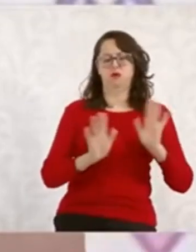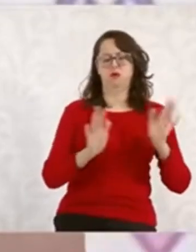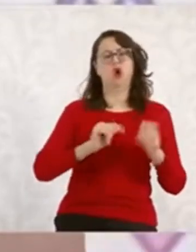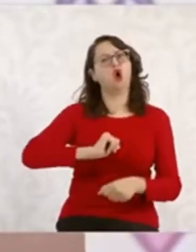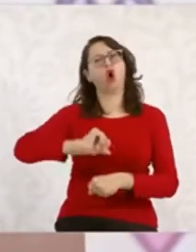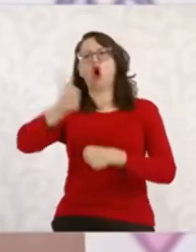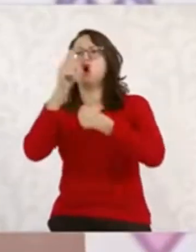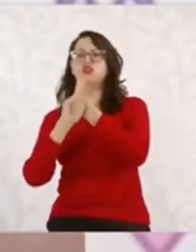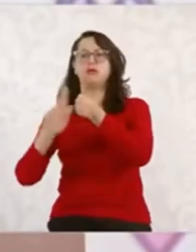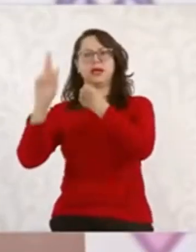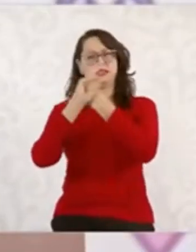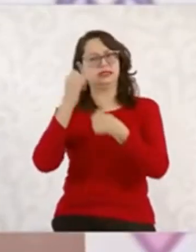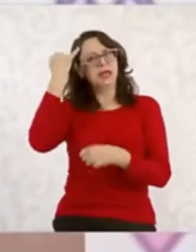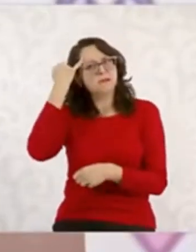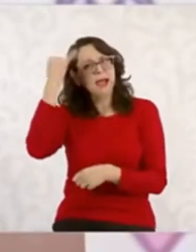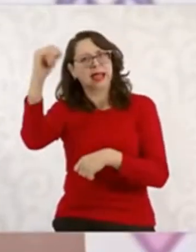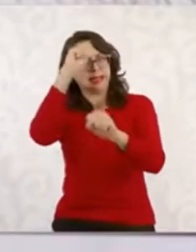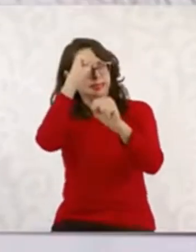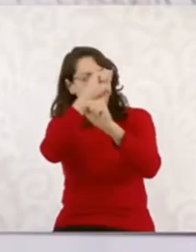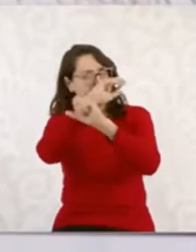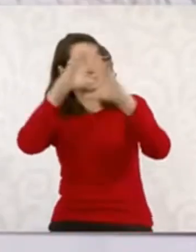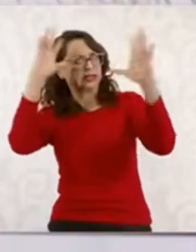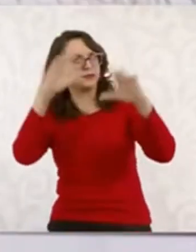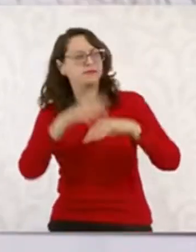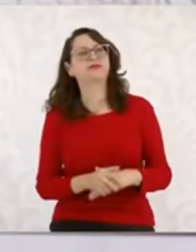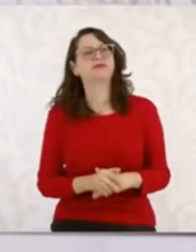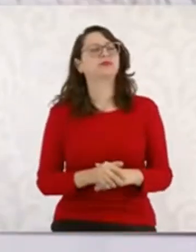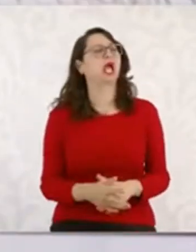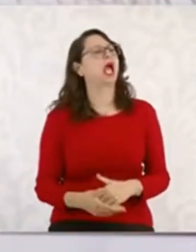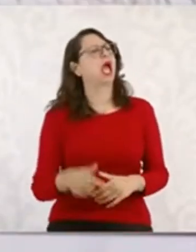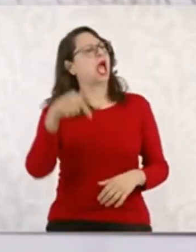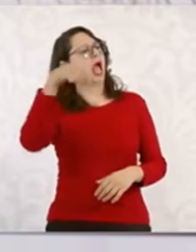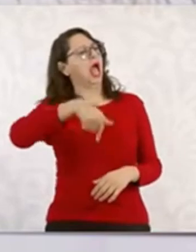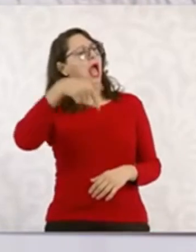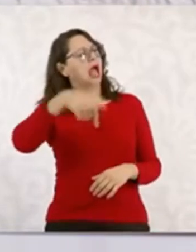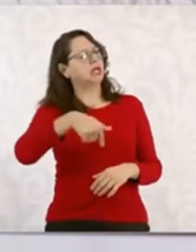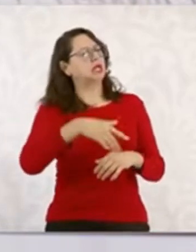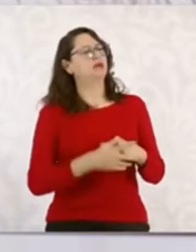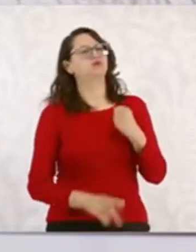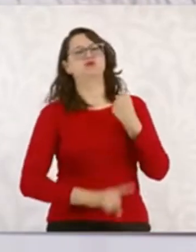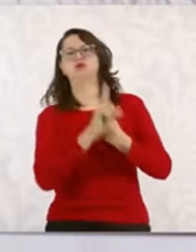el problema central de México es el narcotráfico.